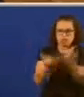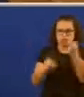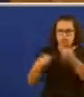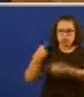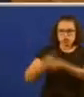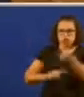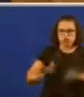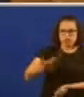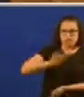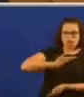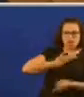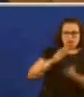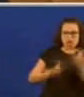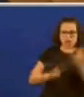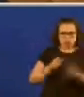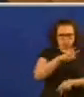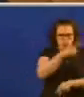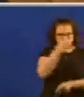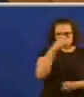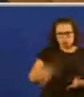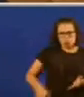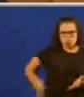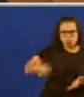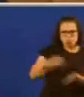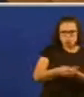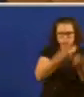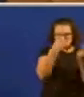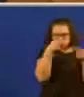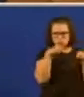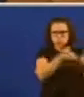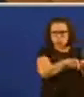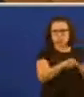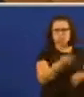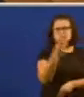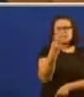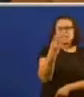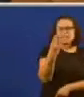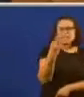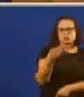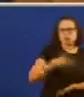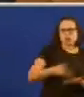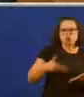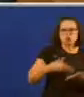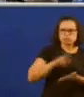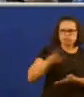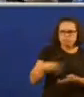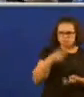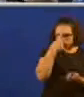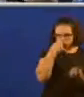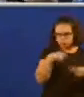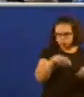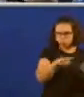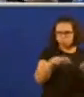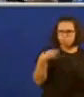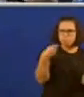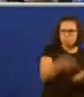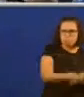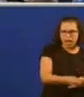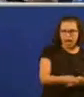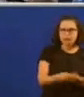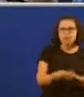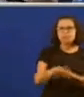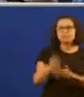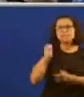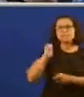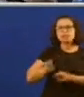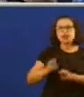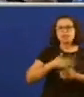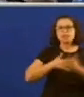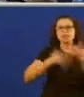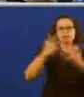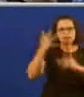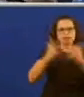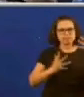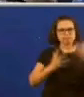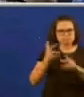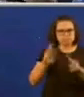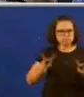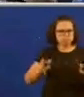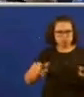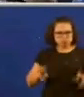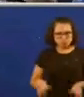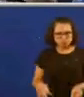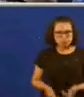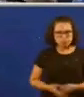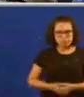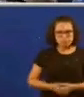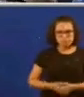as galegas. Claro, que o pague vostede do seu bolsillo esos tres millóns de euros, é a nova doctrina do Tribunal de Cuentas. Claro,